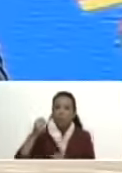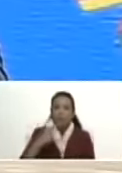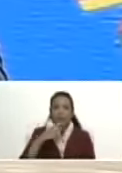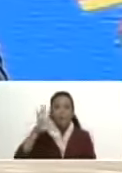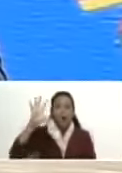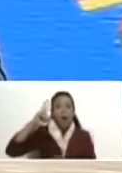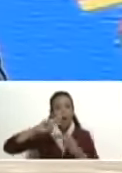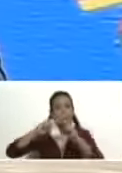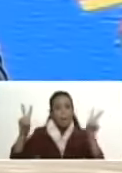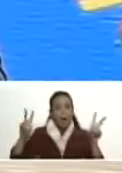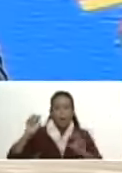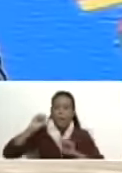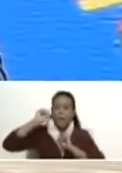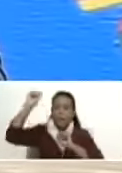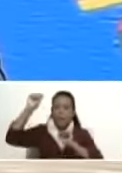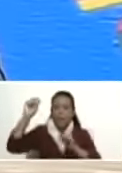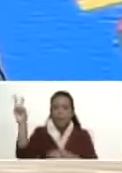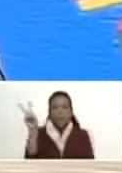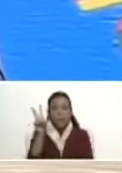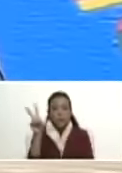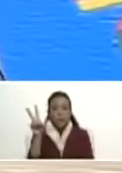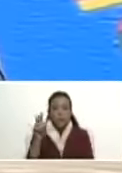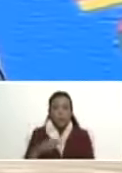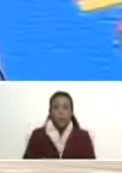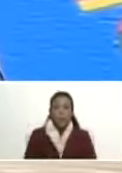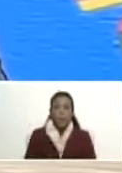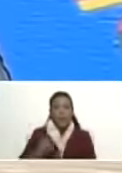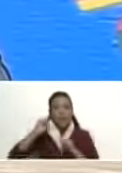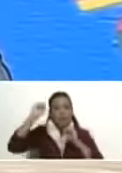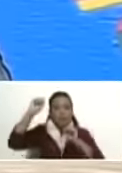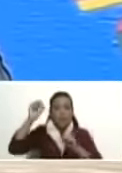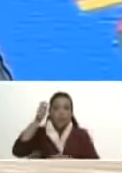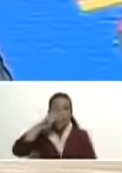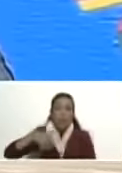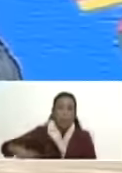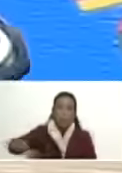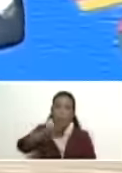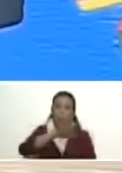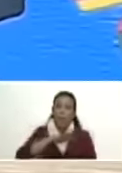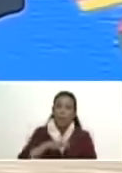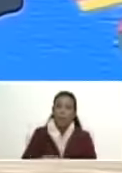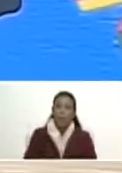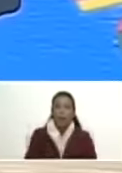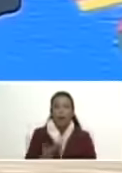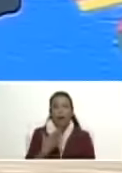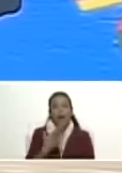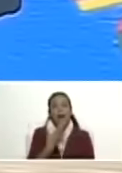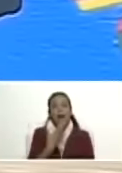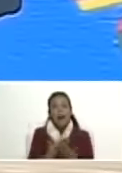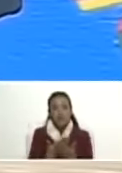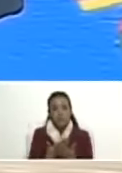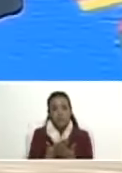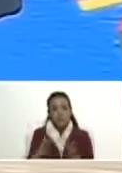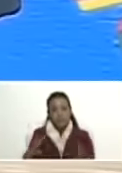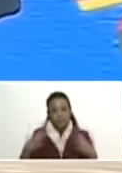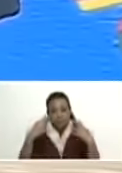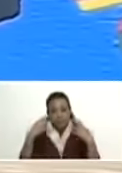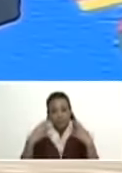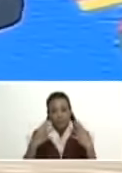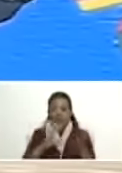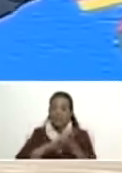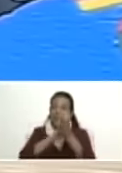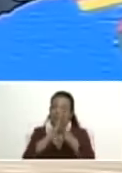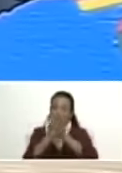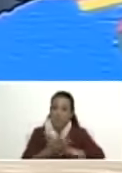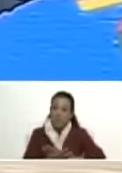paz! ¡Que viva Venezuela! ¡Que viva nuestro pueblo! Muchas gracias. Y terminemos